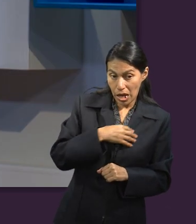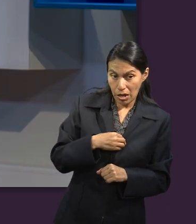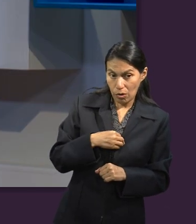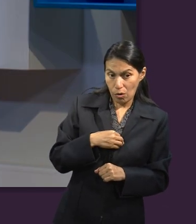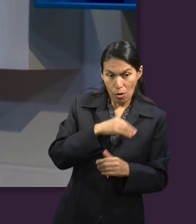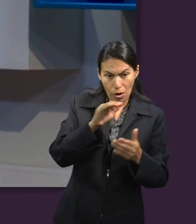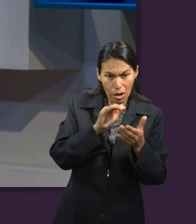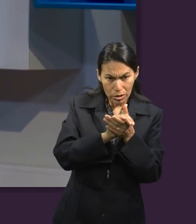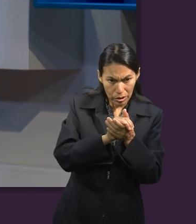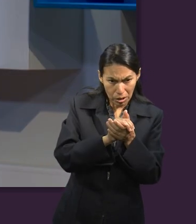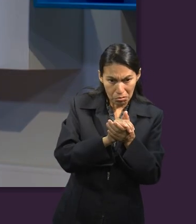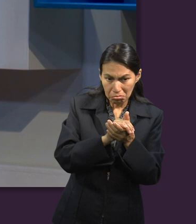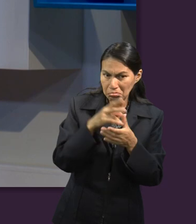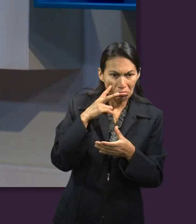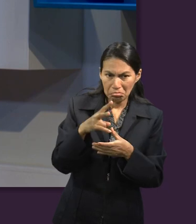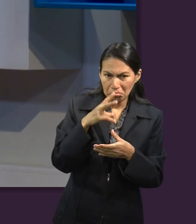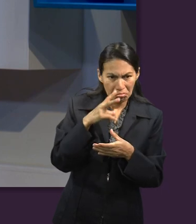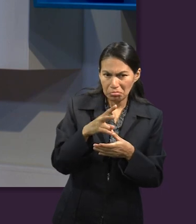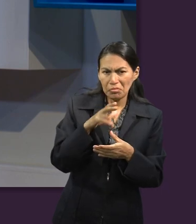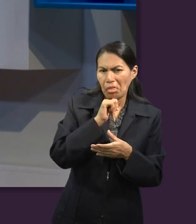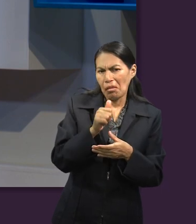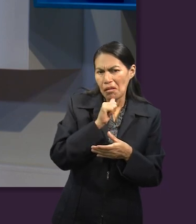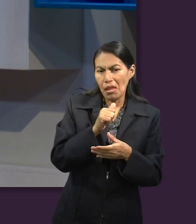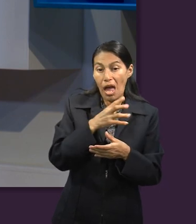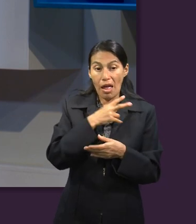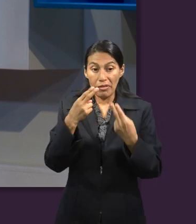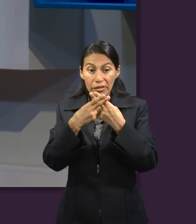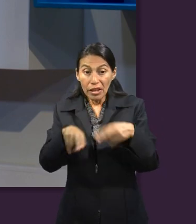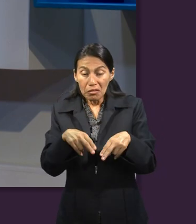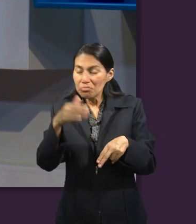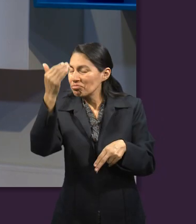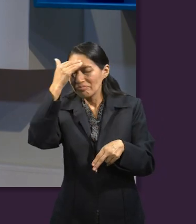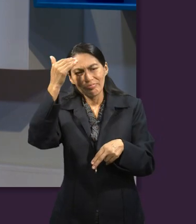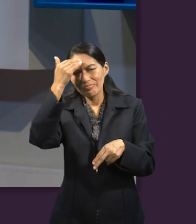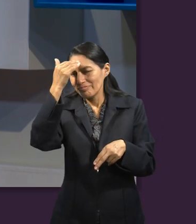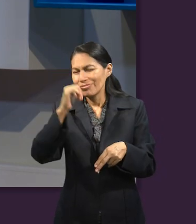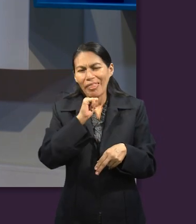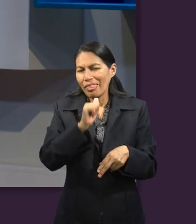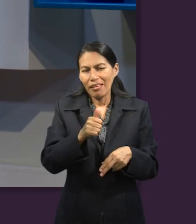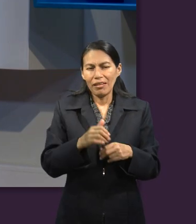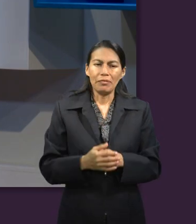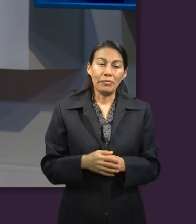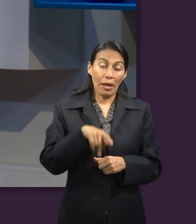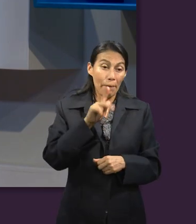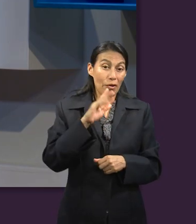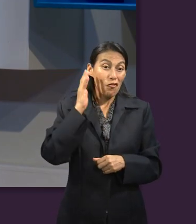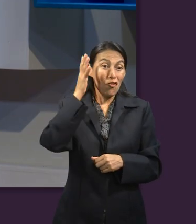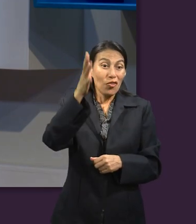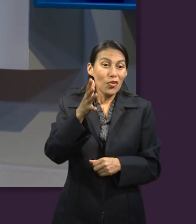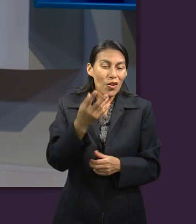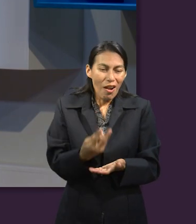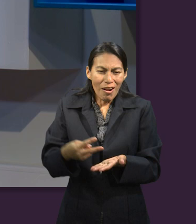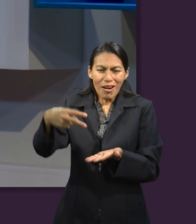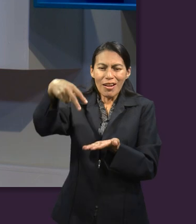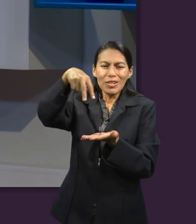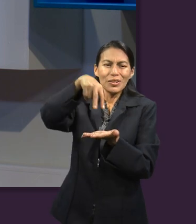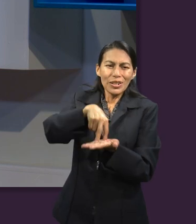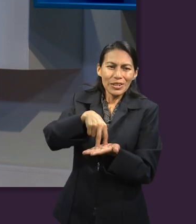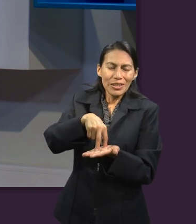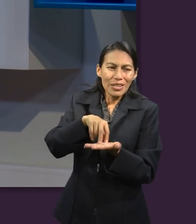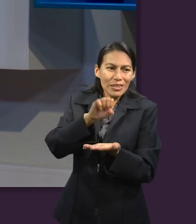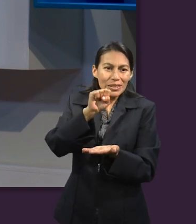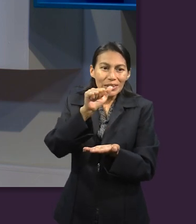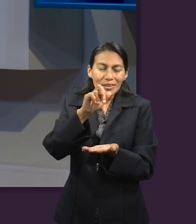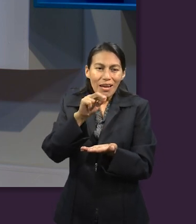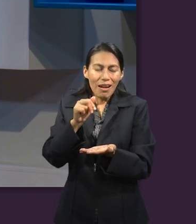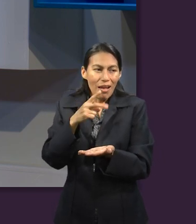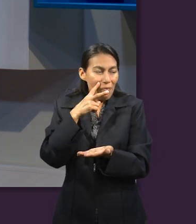pudo ver a su hijo casado ni a sus nietos obviamente y pues el día de la resurrección qué alegría